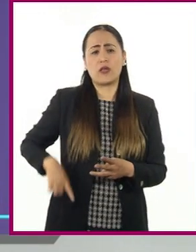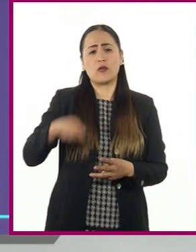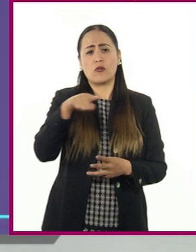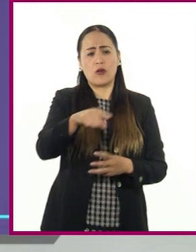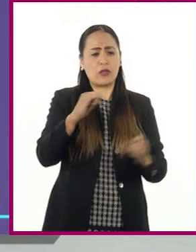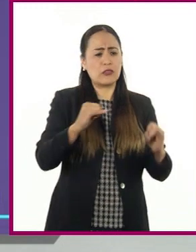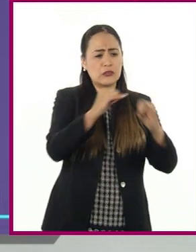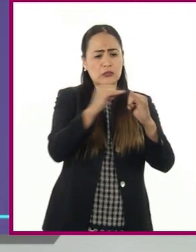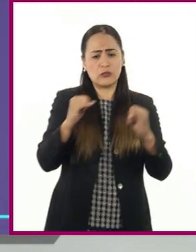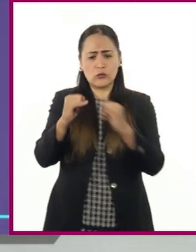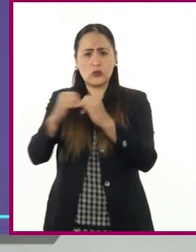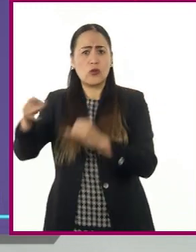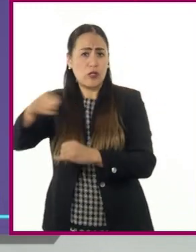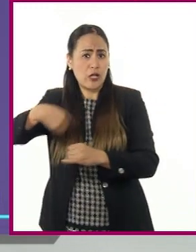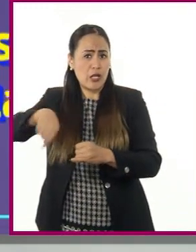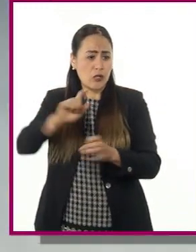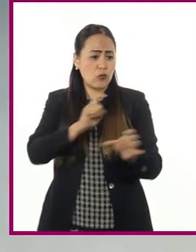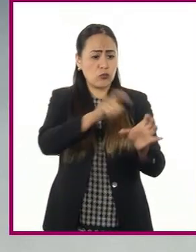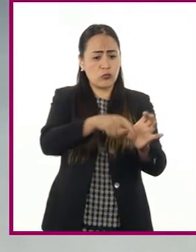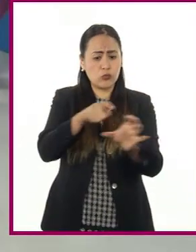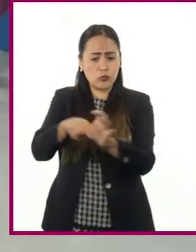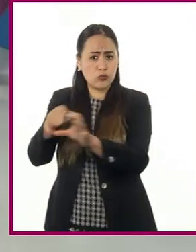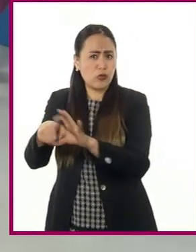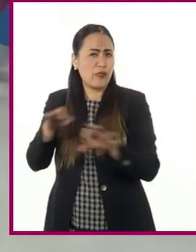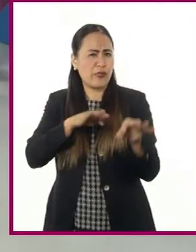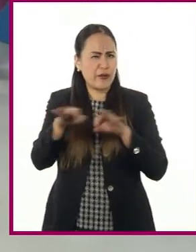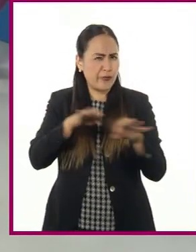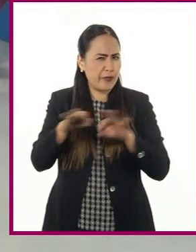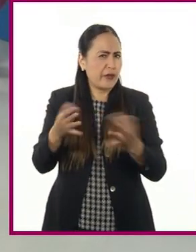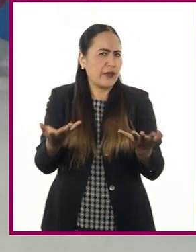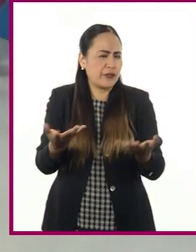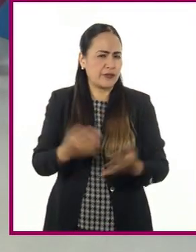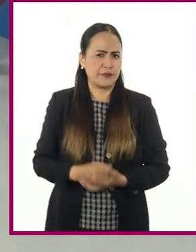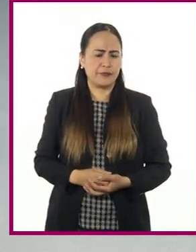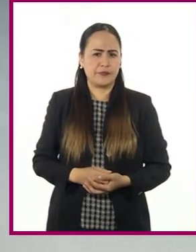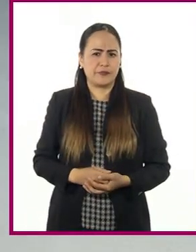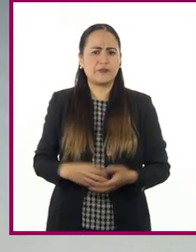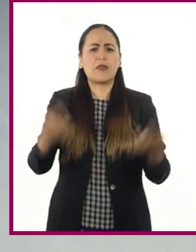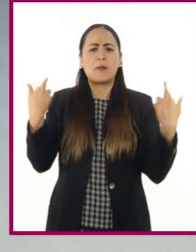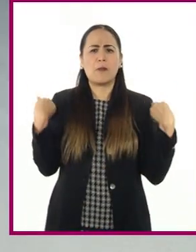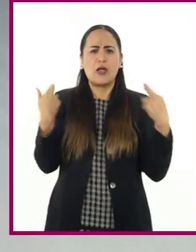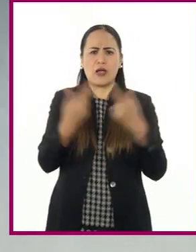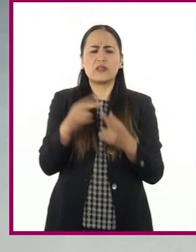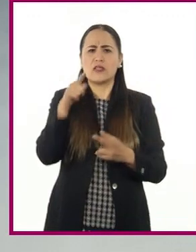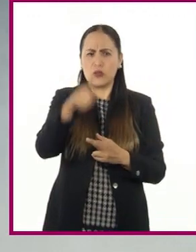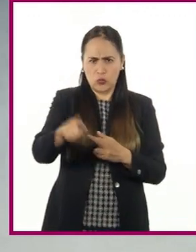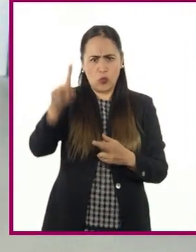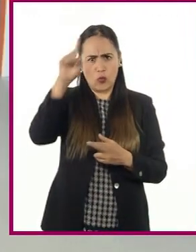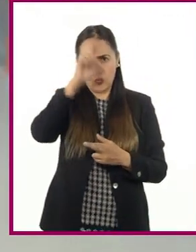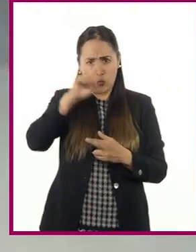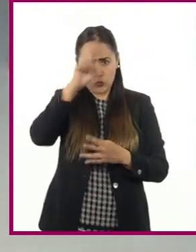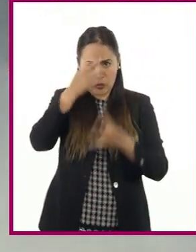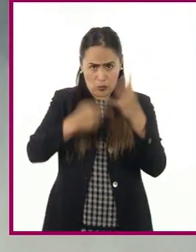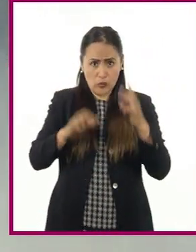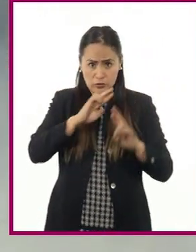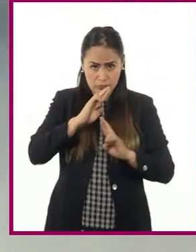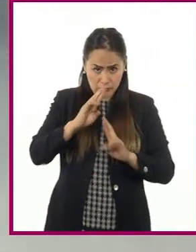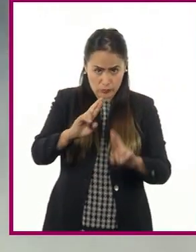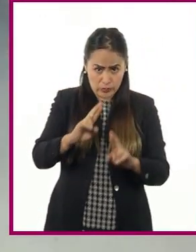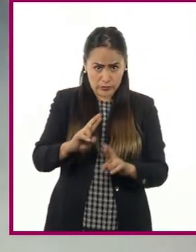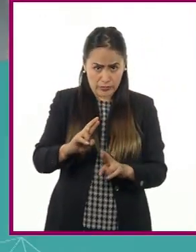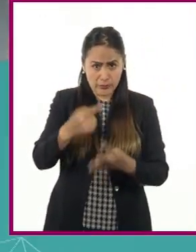laboran? Maestra, ¿usted nos podrá orientar con algunas respuestas? Con gusto,